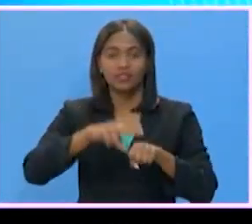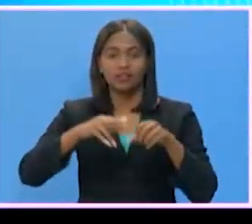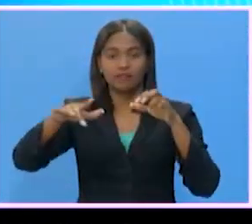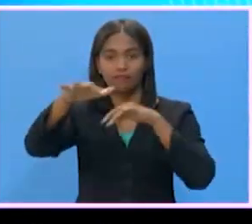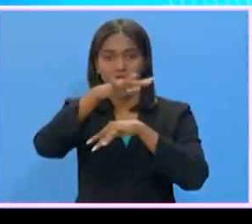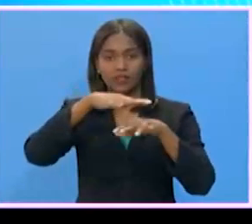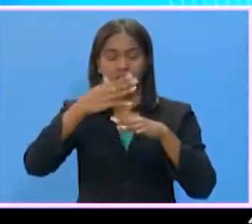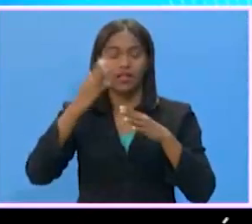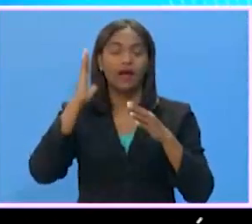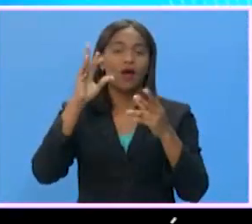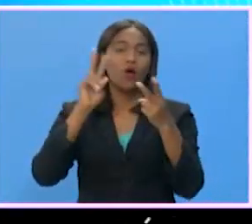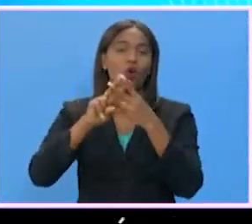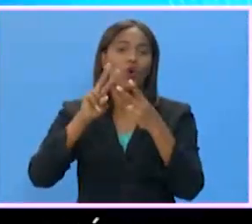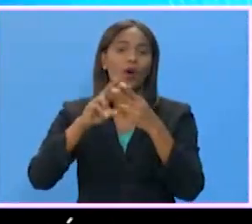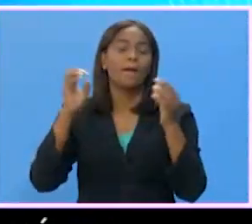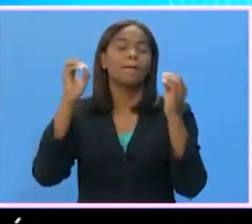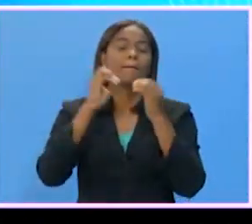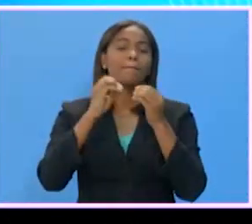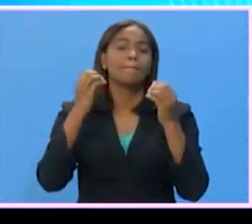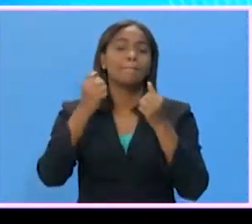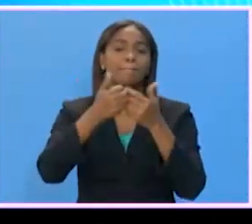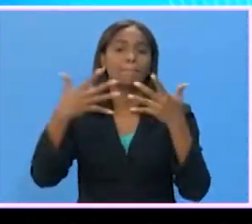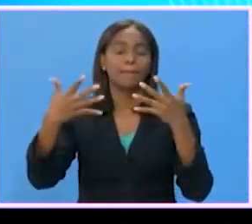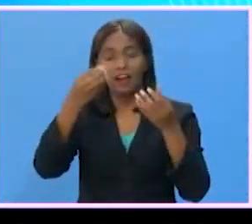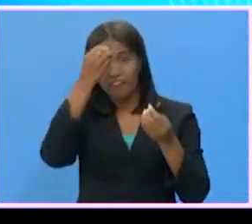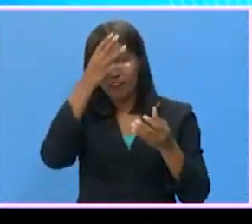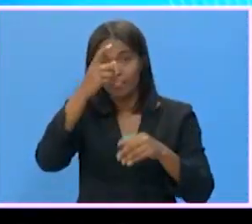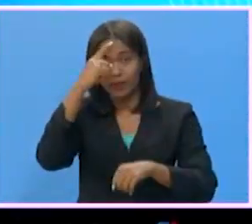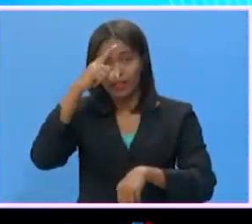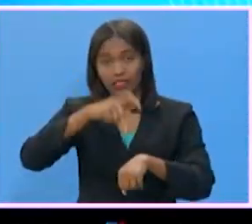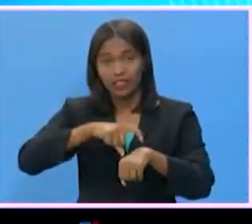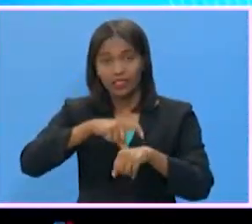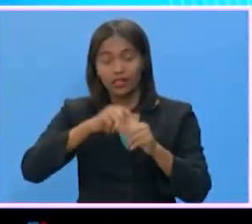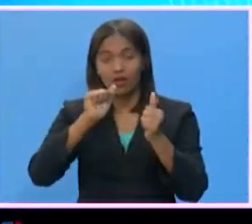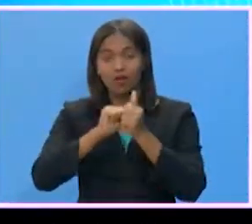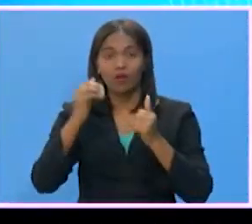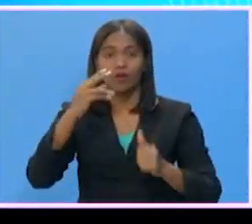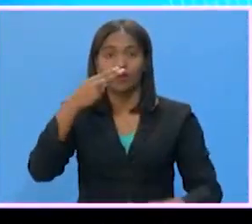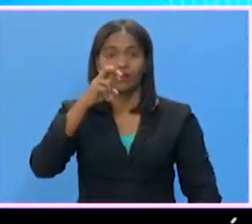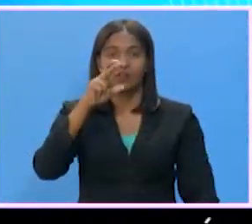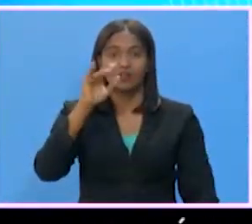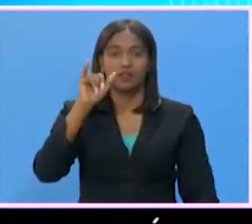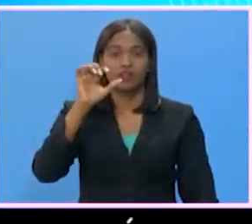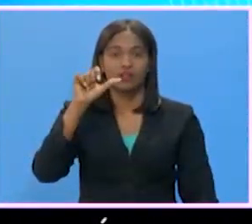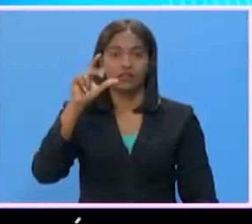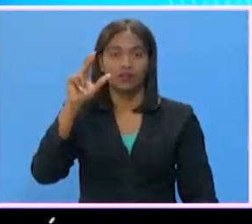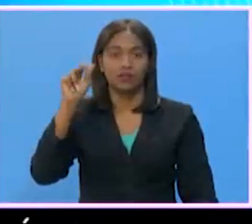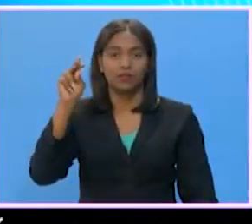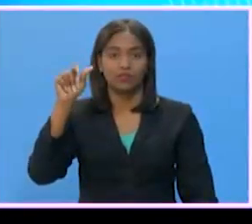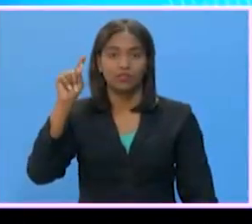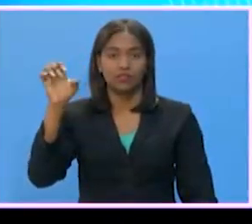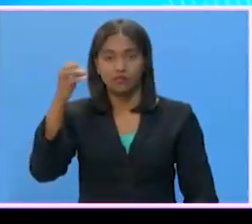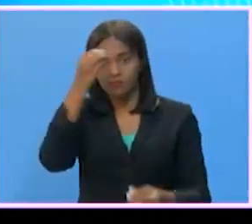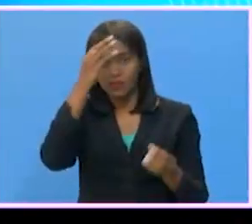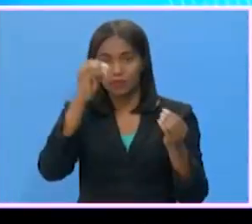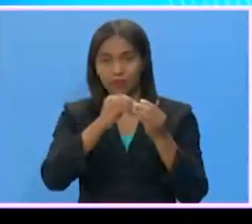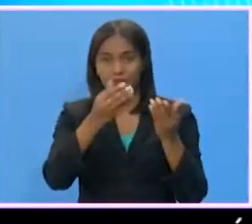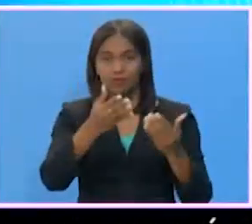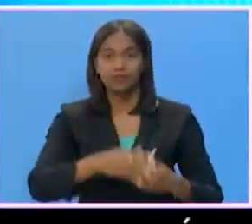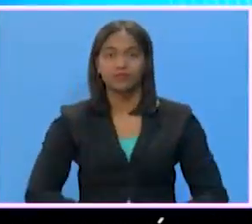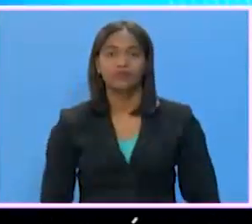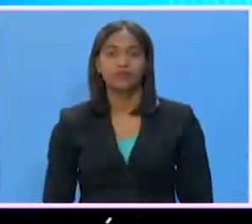Meteorología y así conocer de forma detallada el informe del tiempo con el predictor Henry Agramonte. Adelante, cuéntenos,